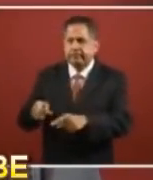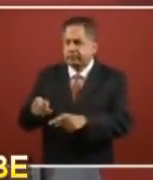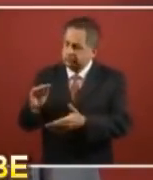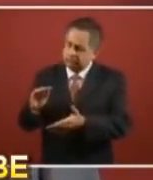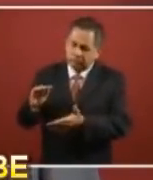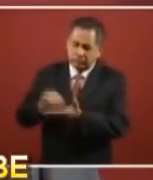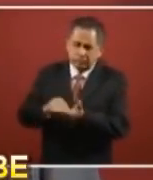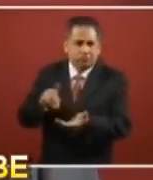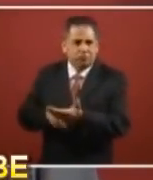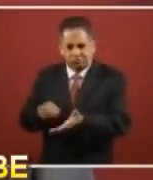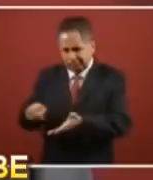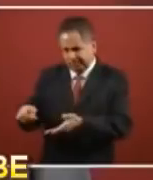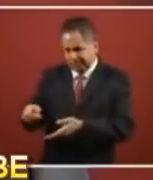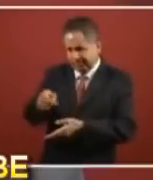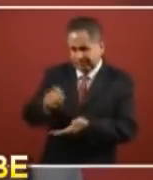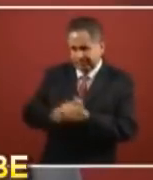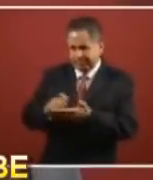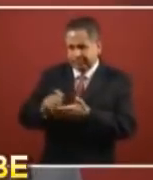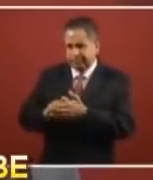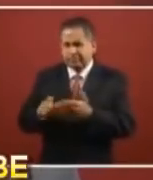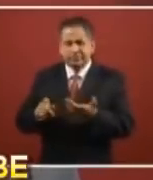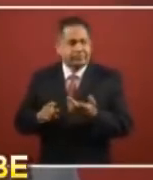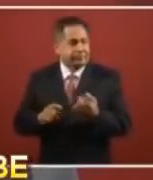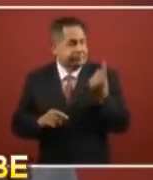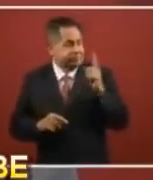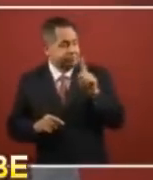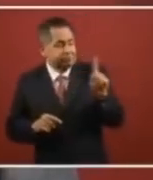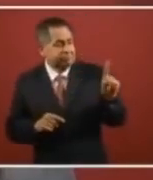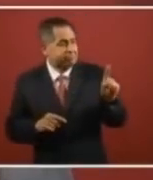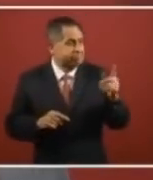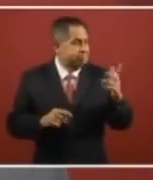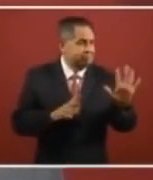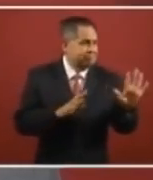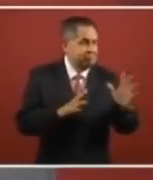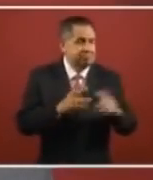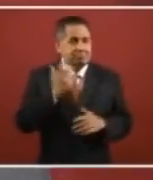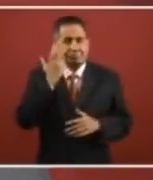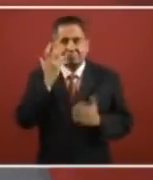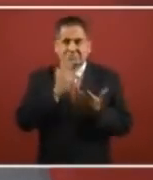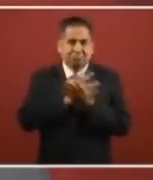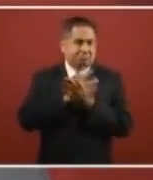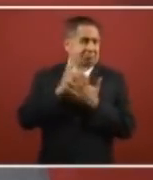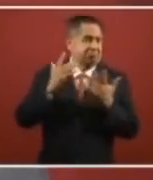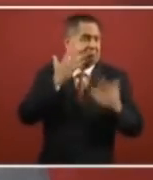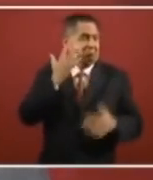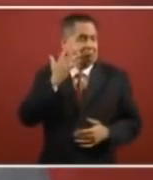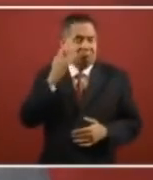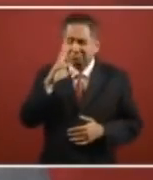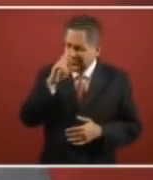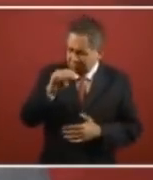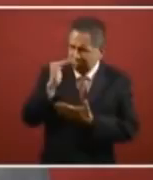ponga de que se modere la indigencia y la opulencia.